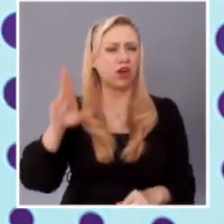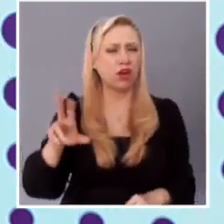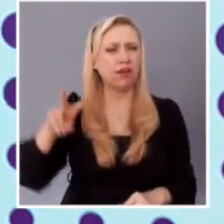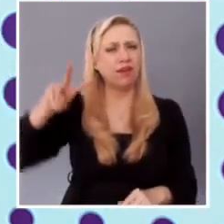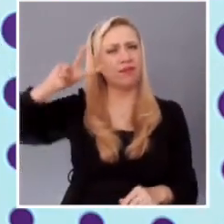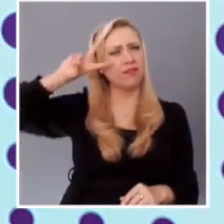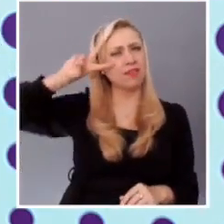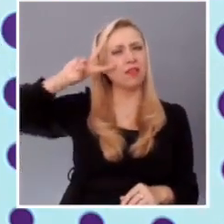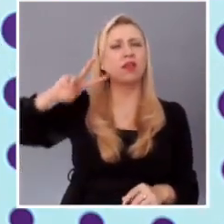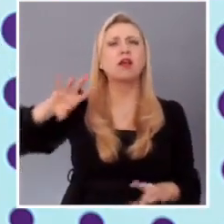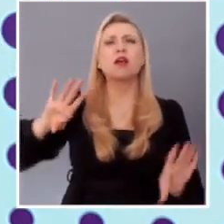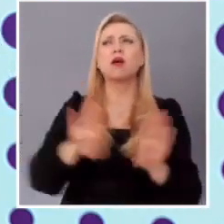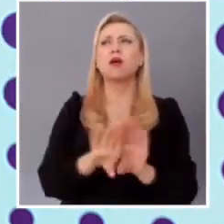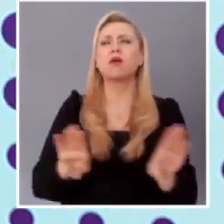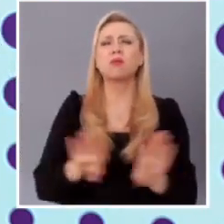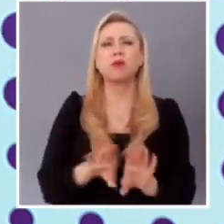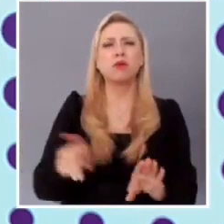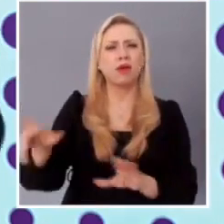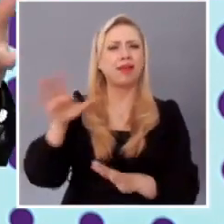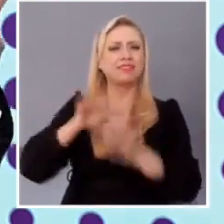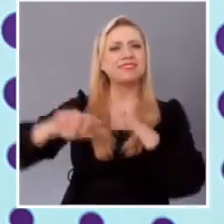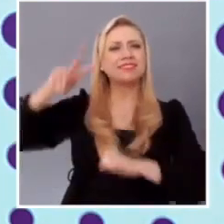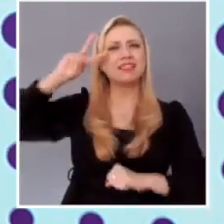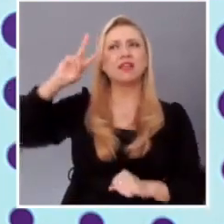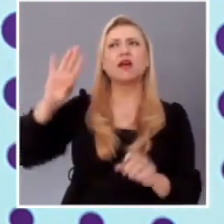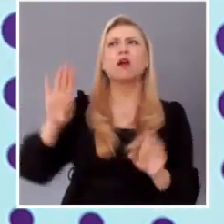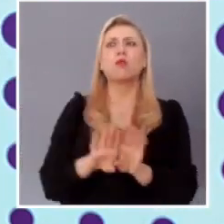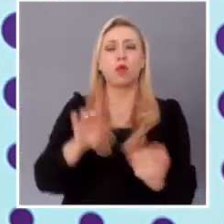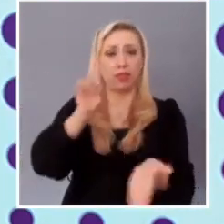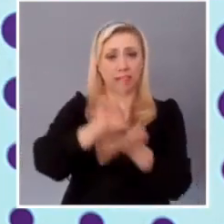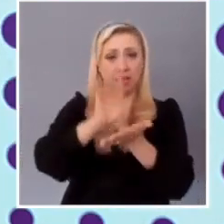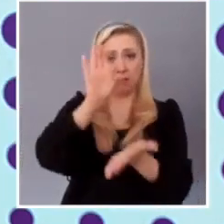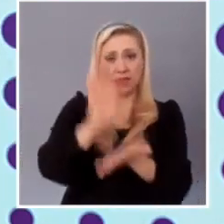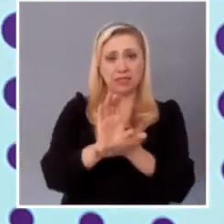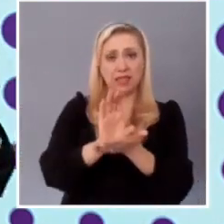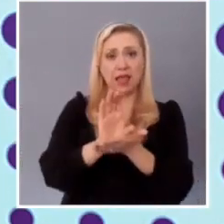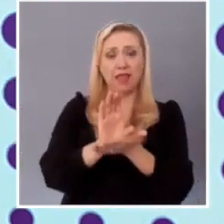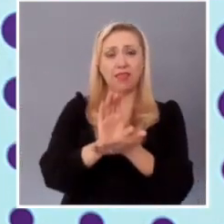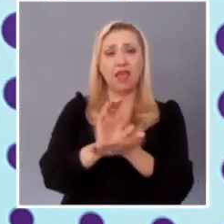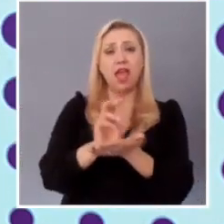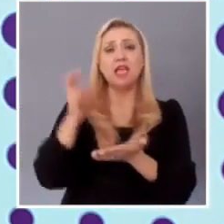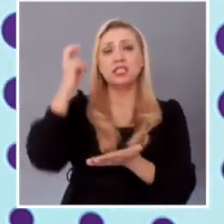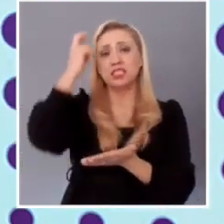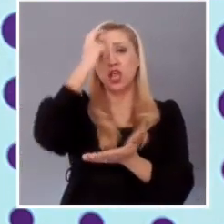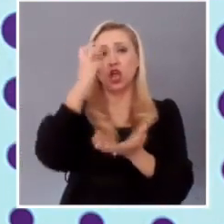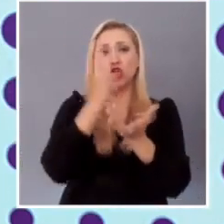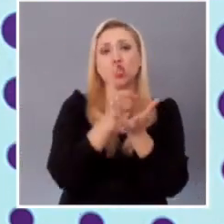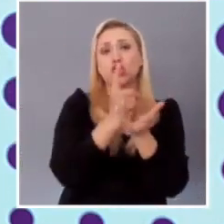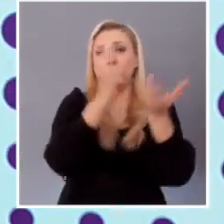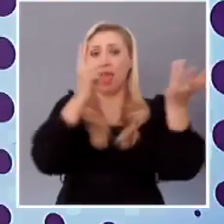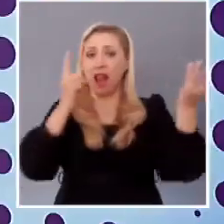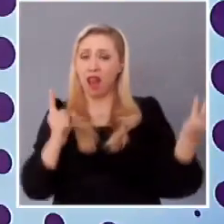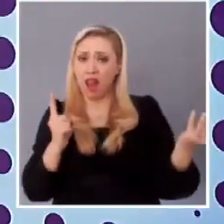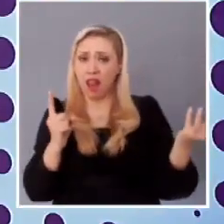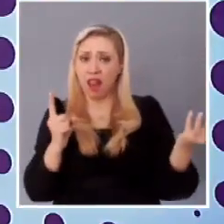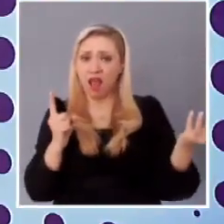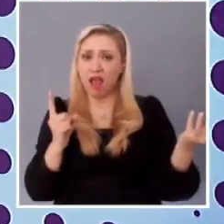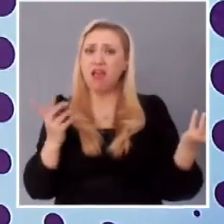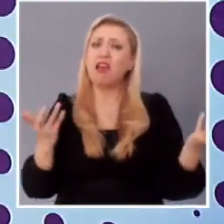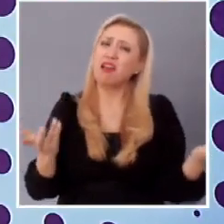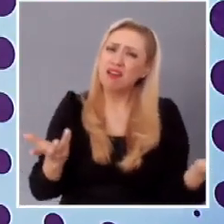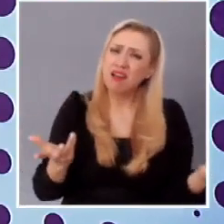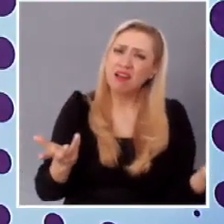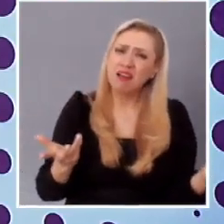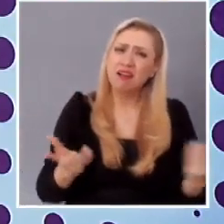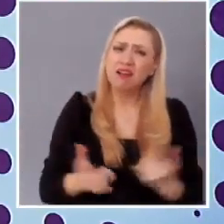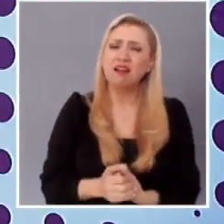discapacidad psicosocial, esa es la forma correcta. ¿Y por qué sería importante desde tu punto de vista, digamos, utilizar el lenguaje de los derechos? Es una